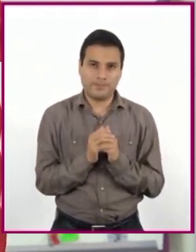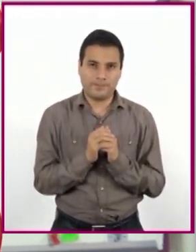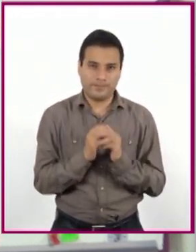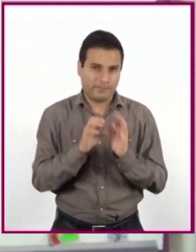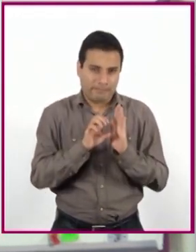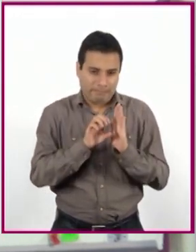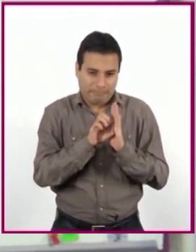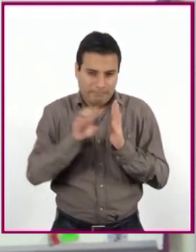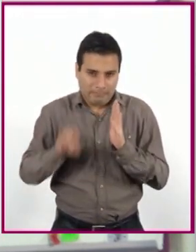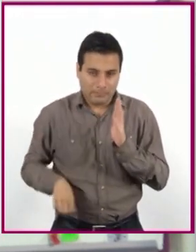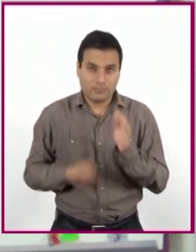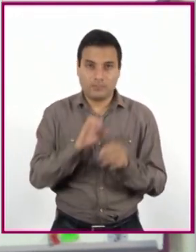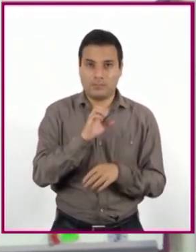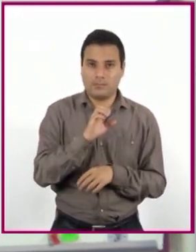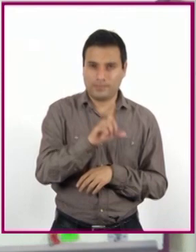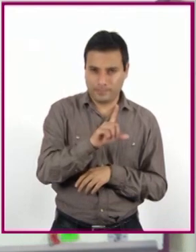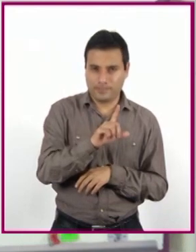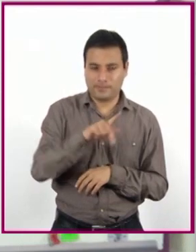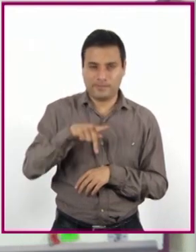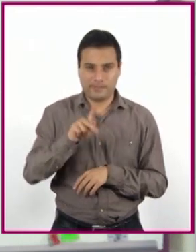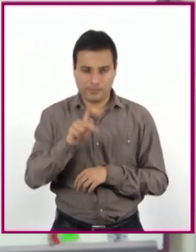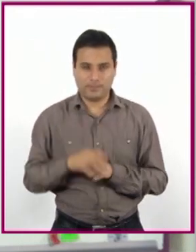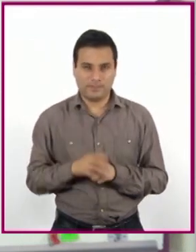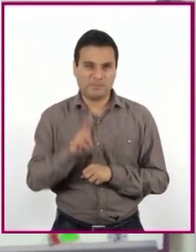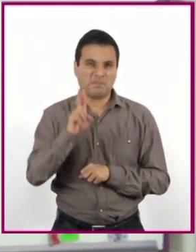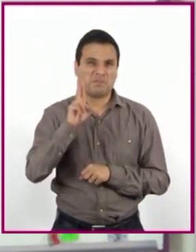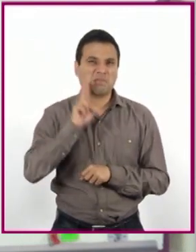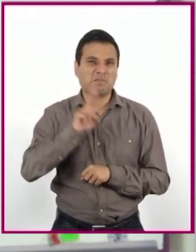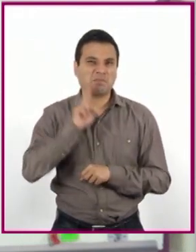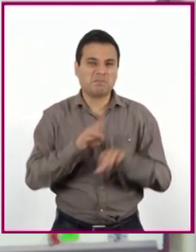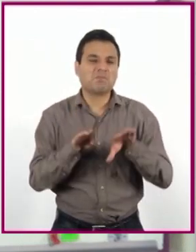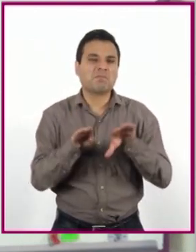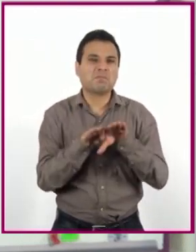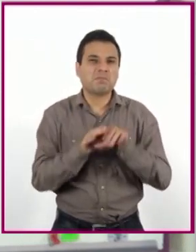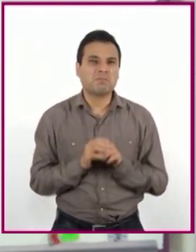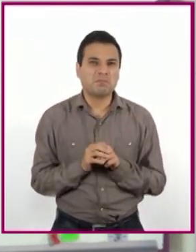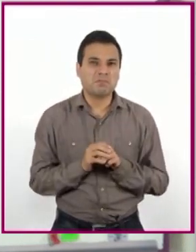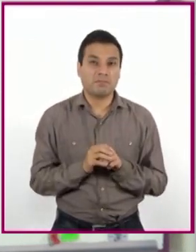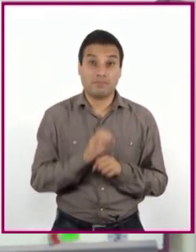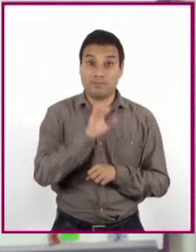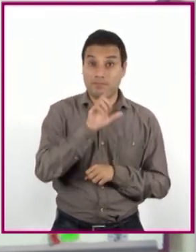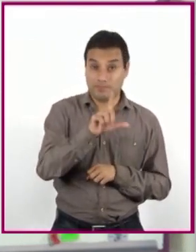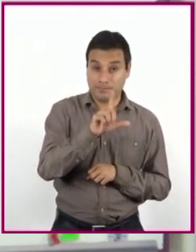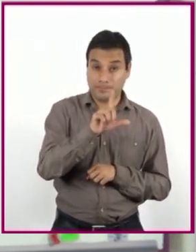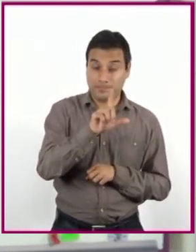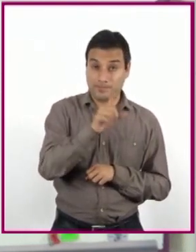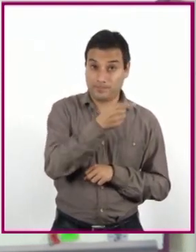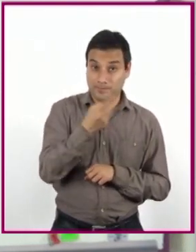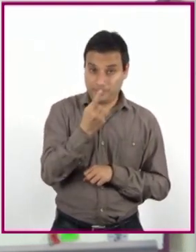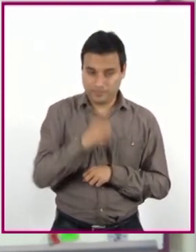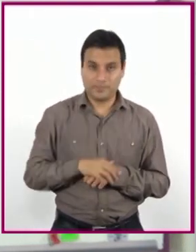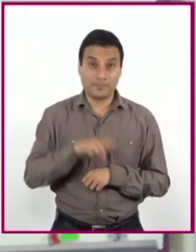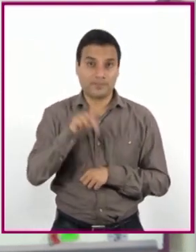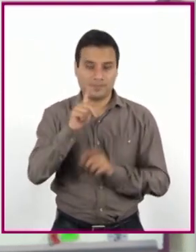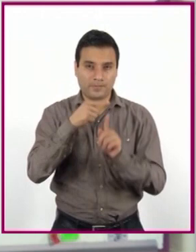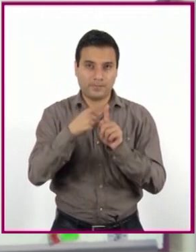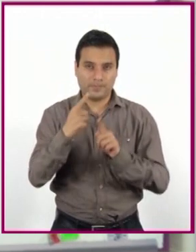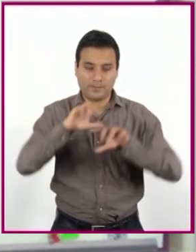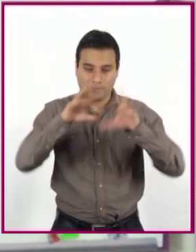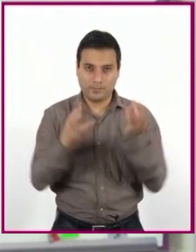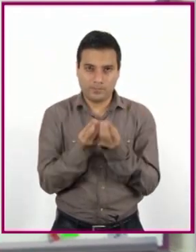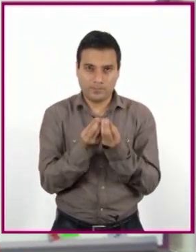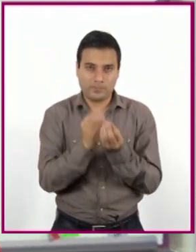el ejemplo del cloruro de potasio, veamos potasio 1+ y cloro 1-. Lo sumamos y da